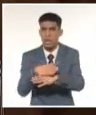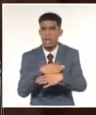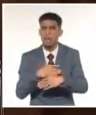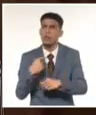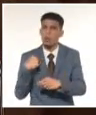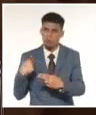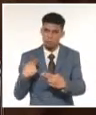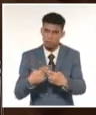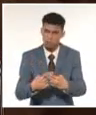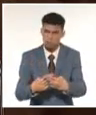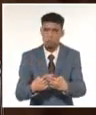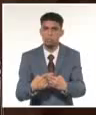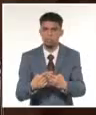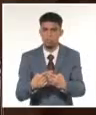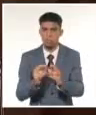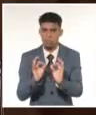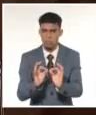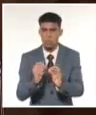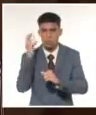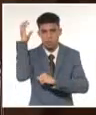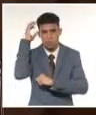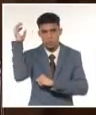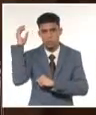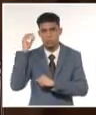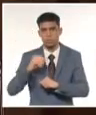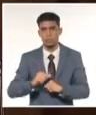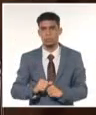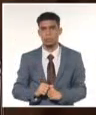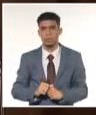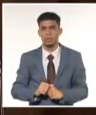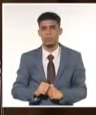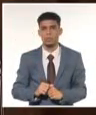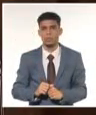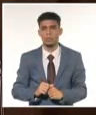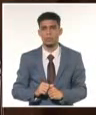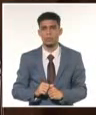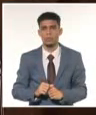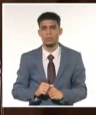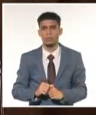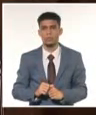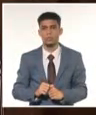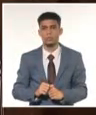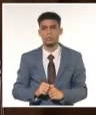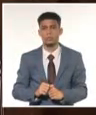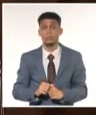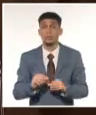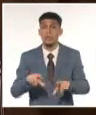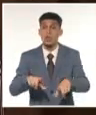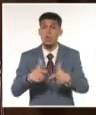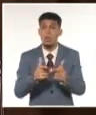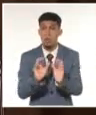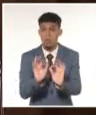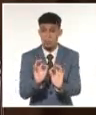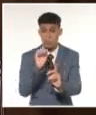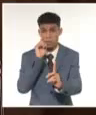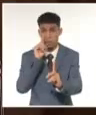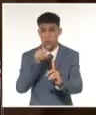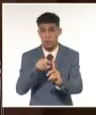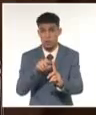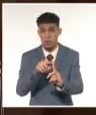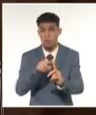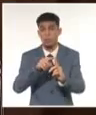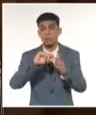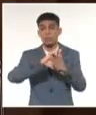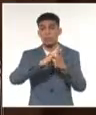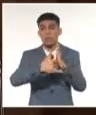que pueda cumplir con sus demandas materiales fundamentales. Para cumplir con ese objetivo, en las proyecciones